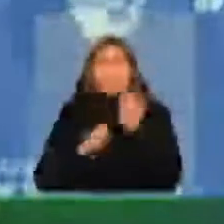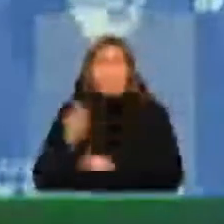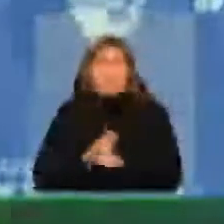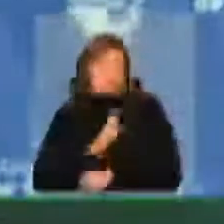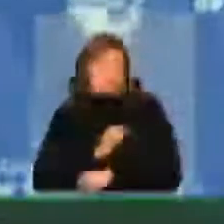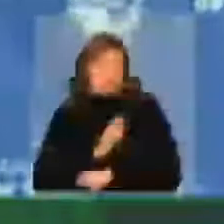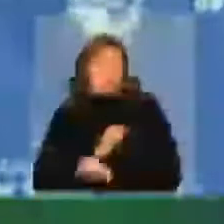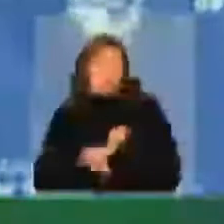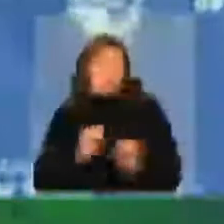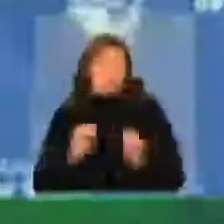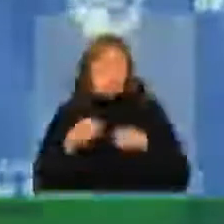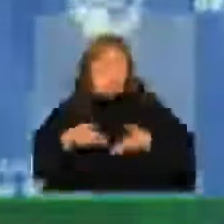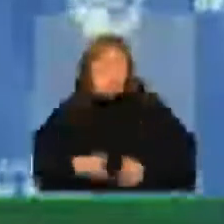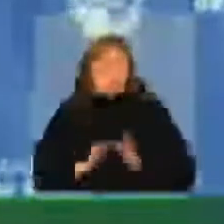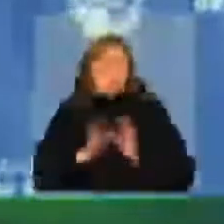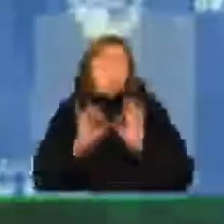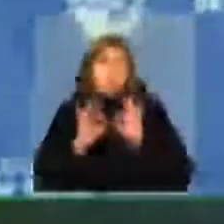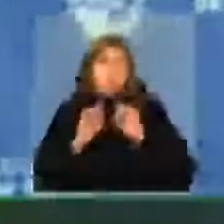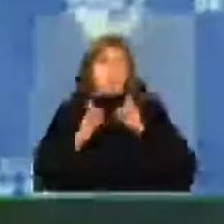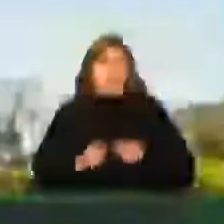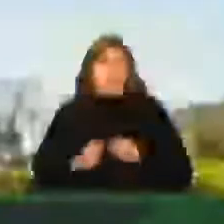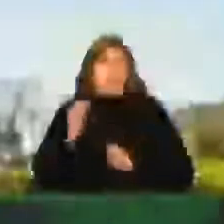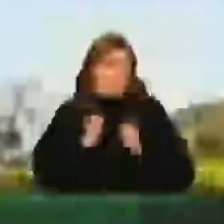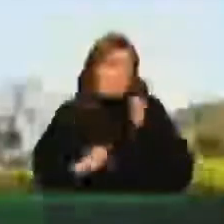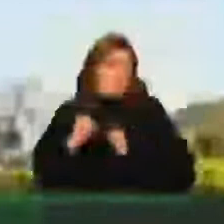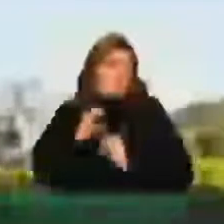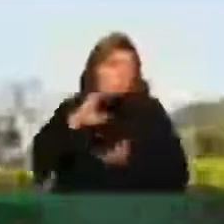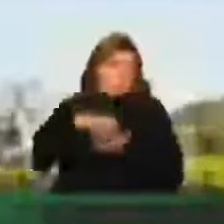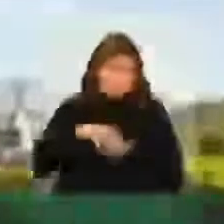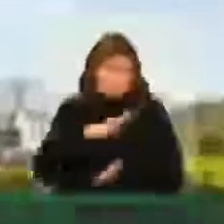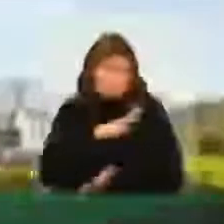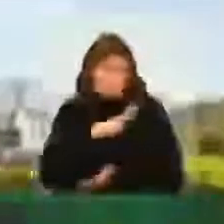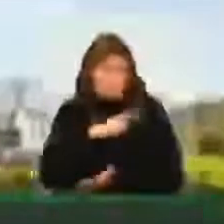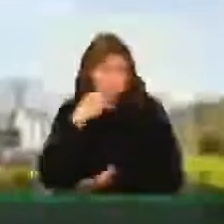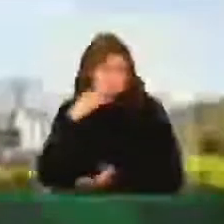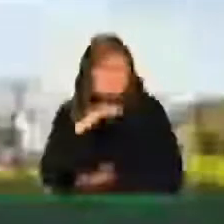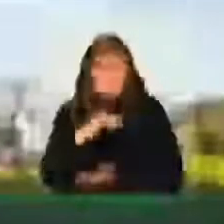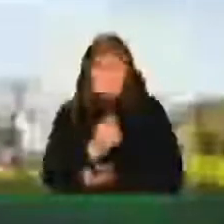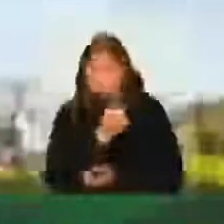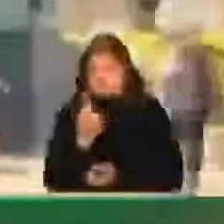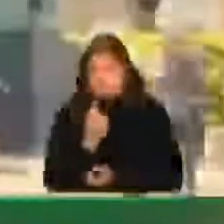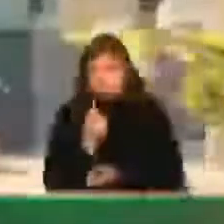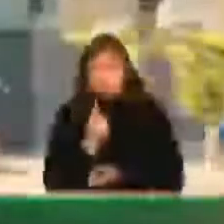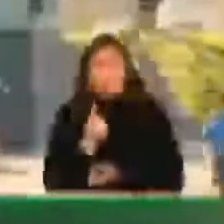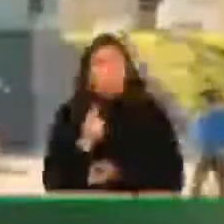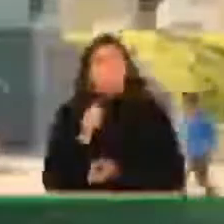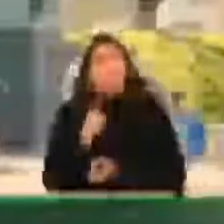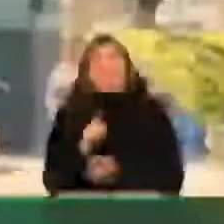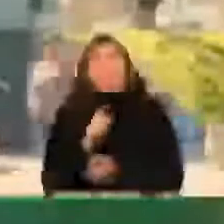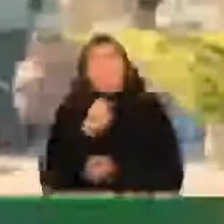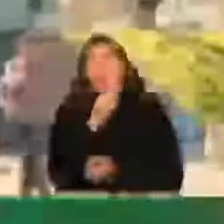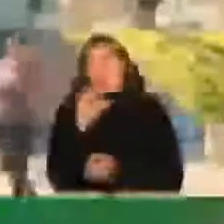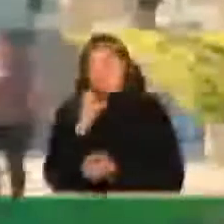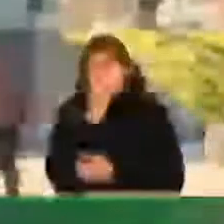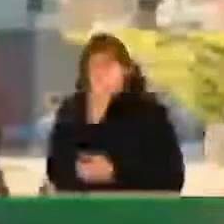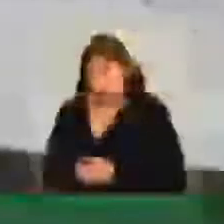asista en una maternidad y en un bloque quirúrgico únicos. Utilizando la infraestructura de ACE mejorada no